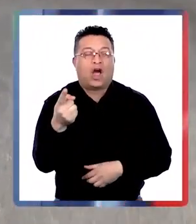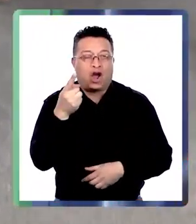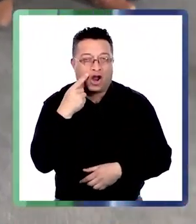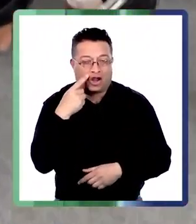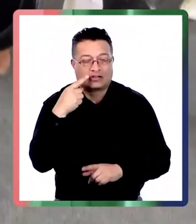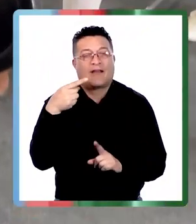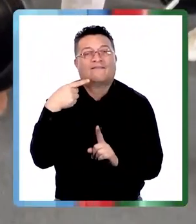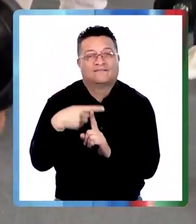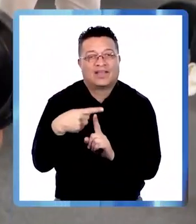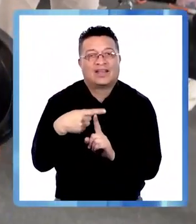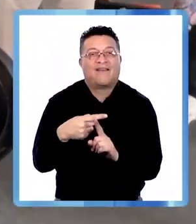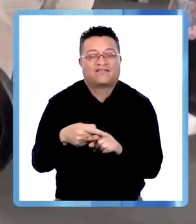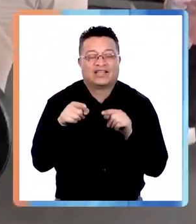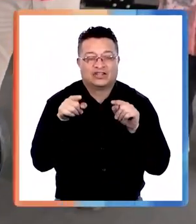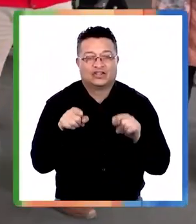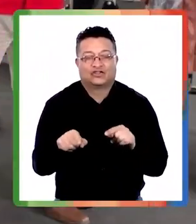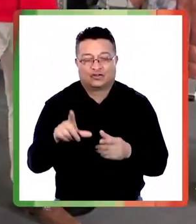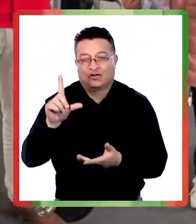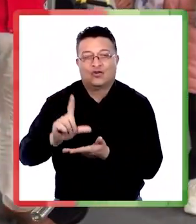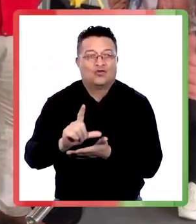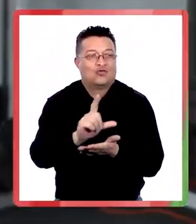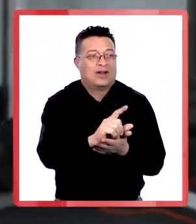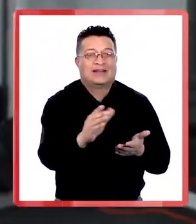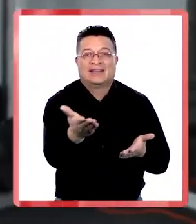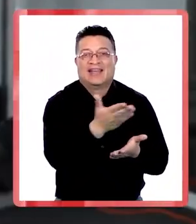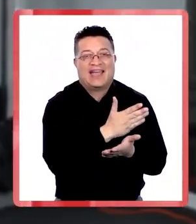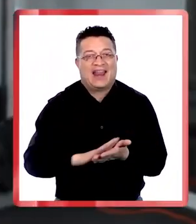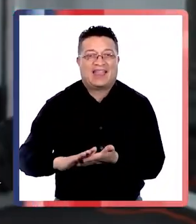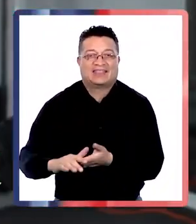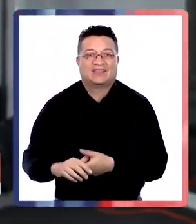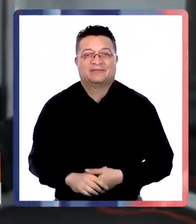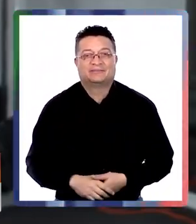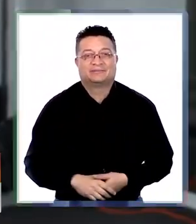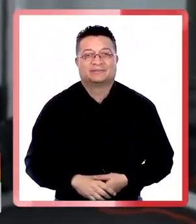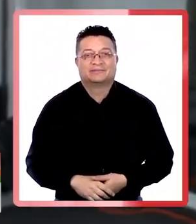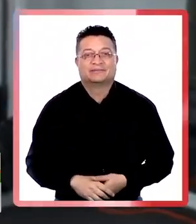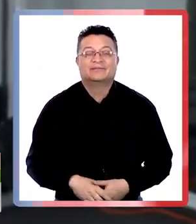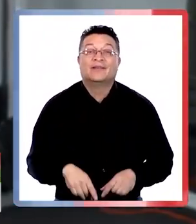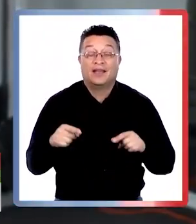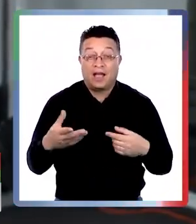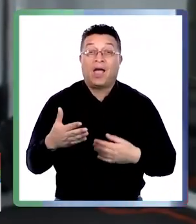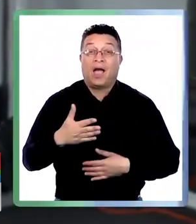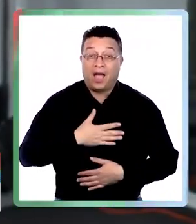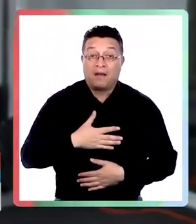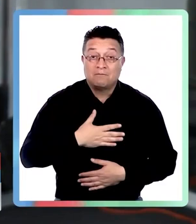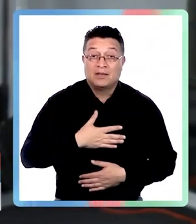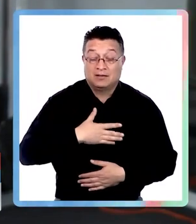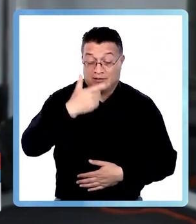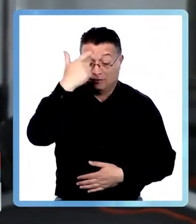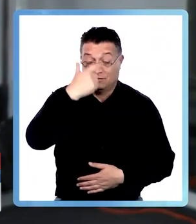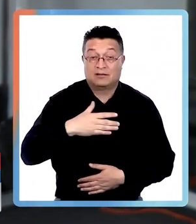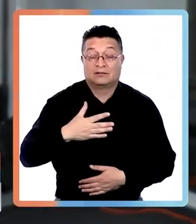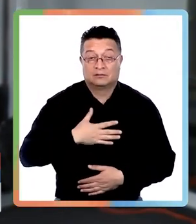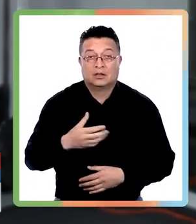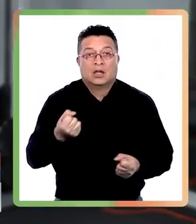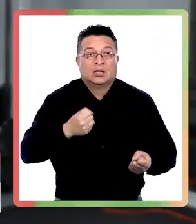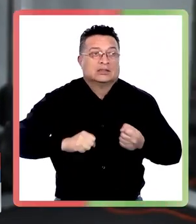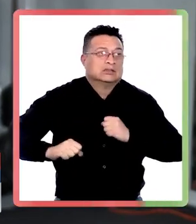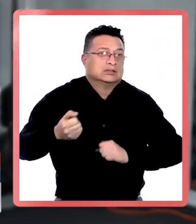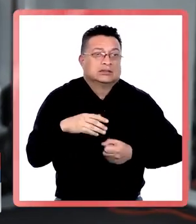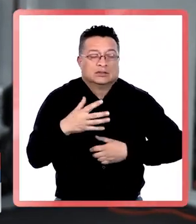estos espacios gratuitos. Espectacular. A mí me los cuadros de ansiedad que uno le dan normalmente, que uno